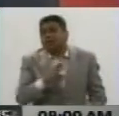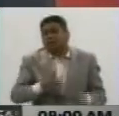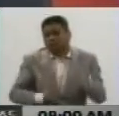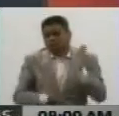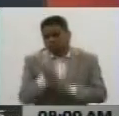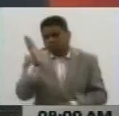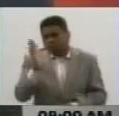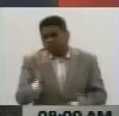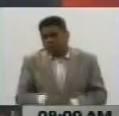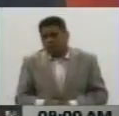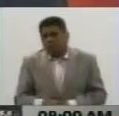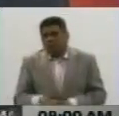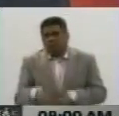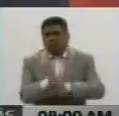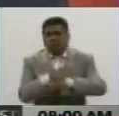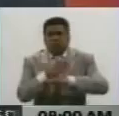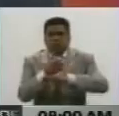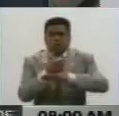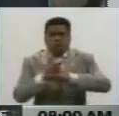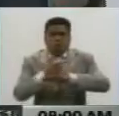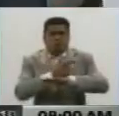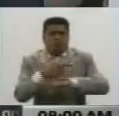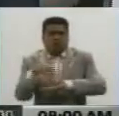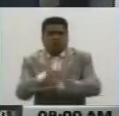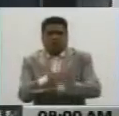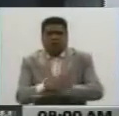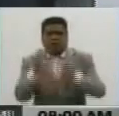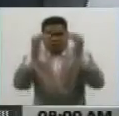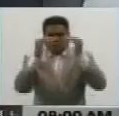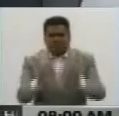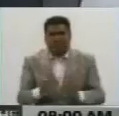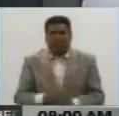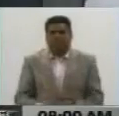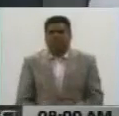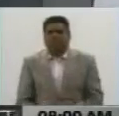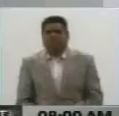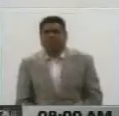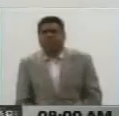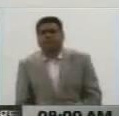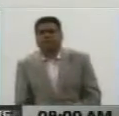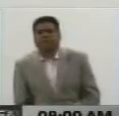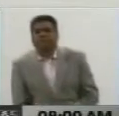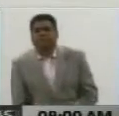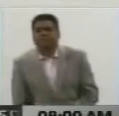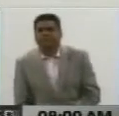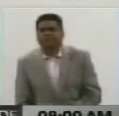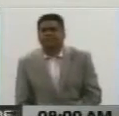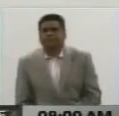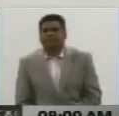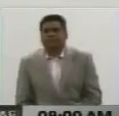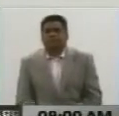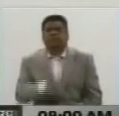y acercándose siempre a nuestra comunidad. Vamos a seguir leyendo, ministro, para sus comentarios. Si se certifican las minas de coltán